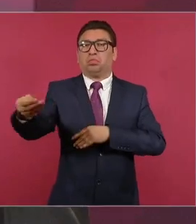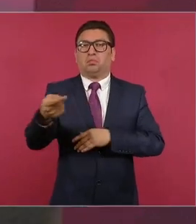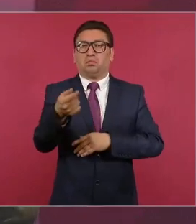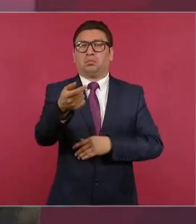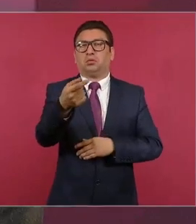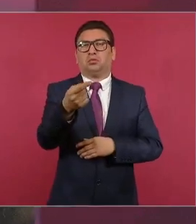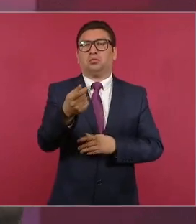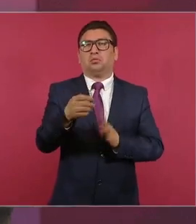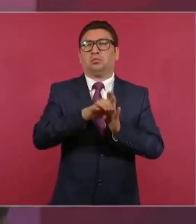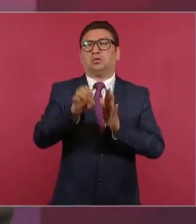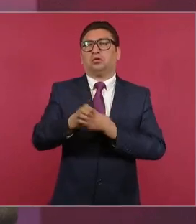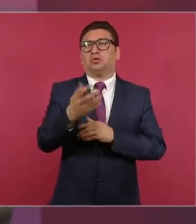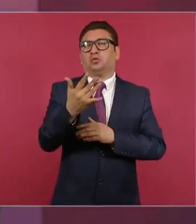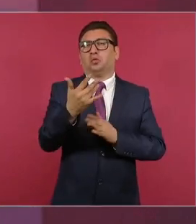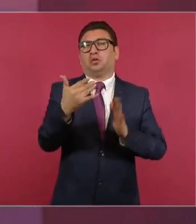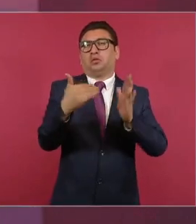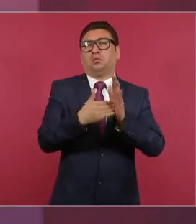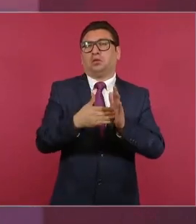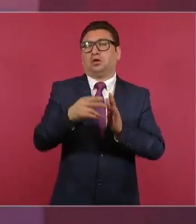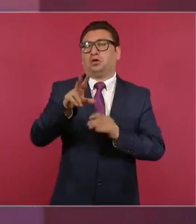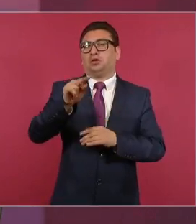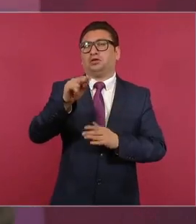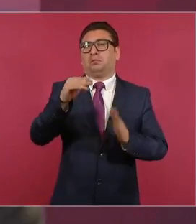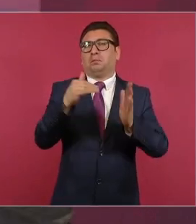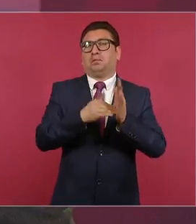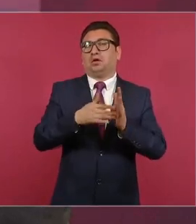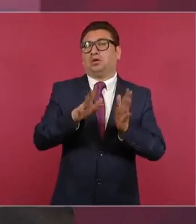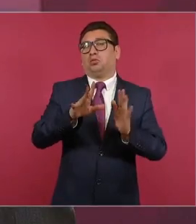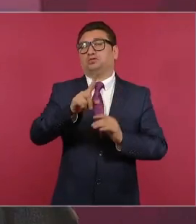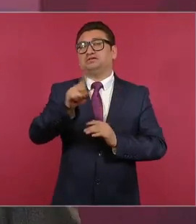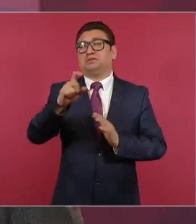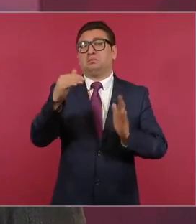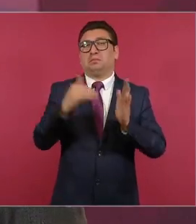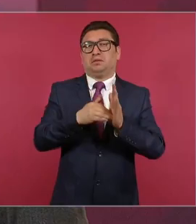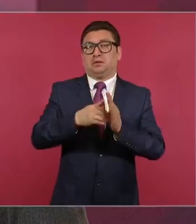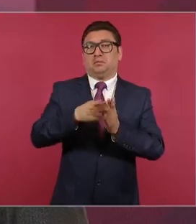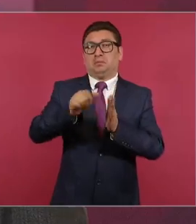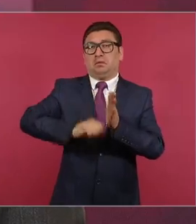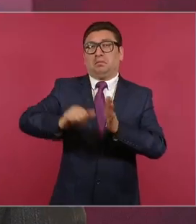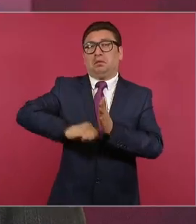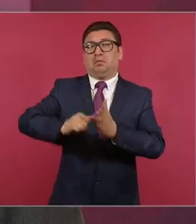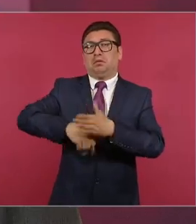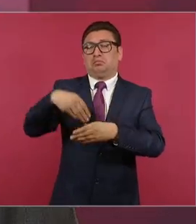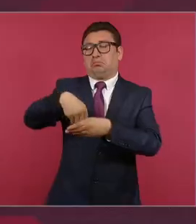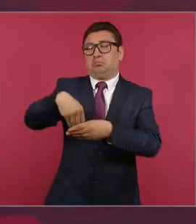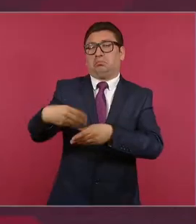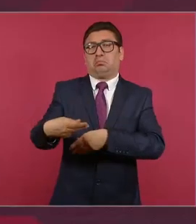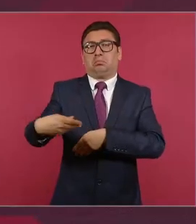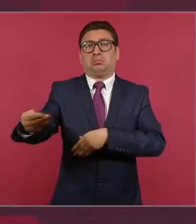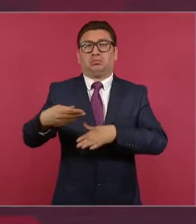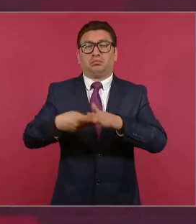de 50,000, de 80,000, de 100,000 pesos mensuales? ¿Y eso bien